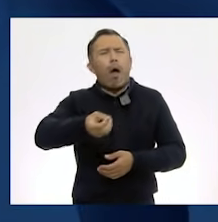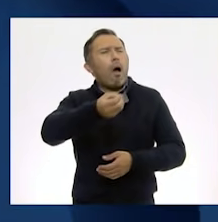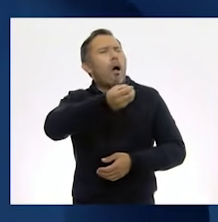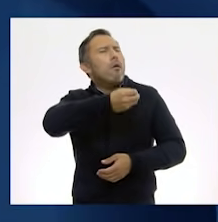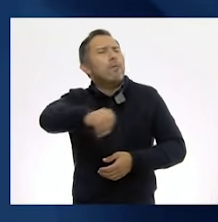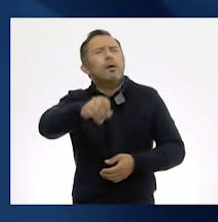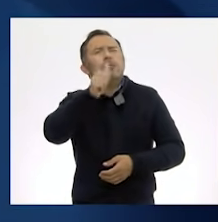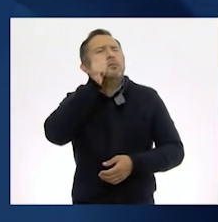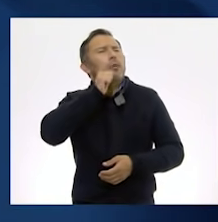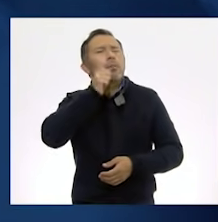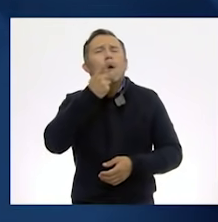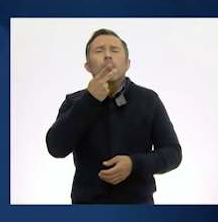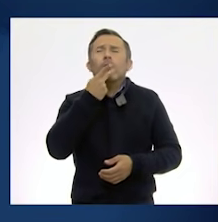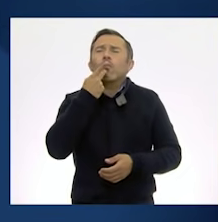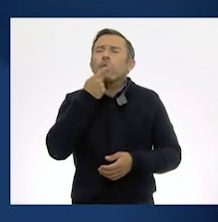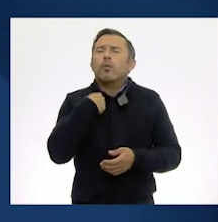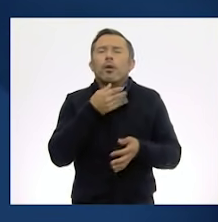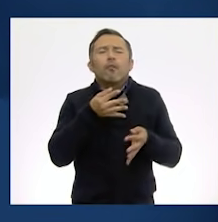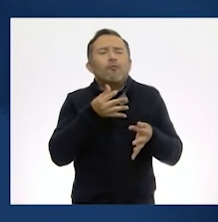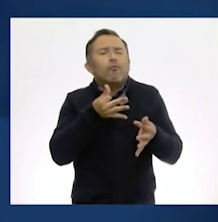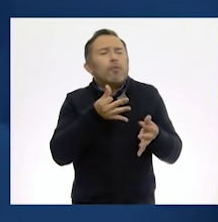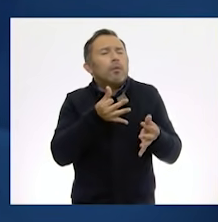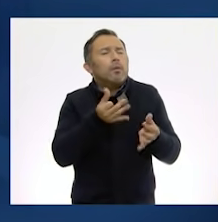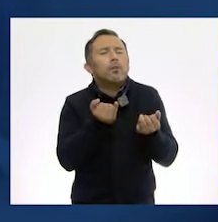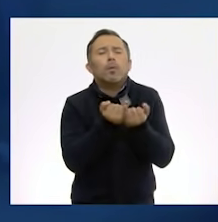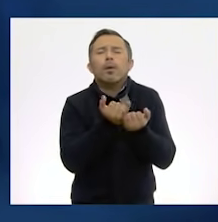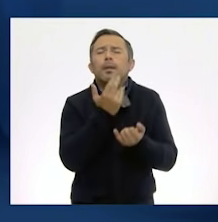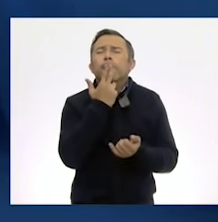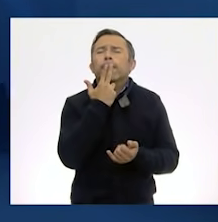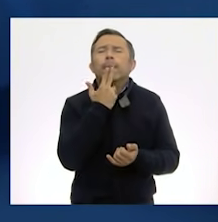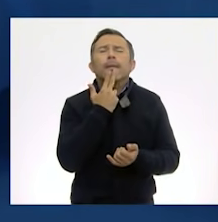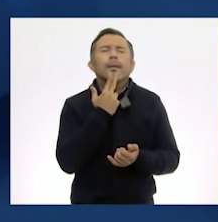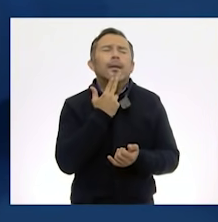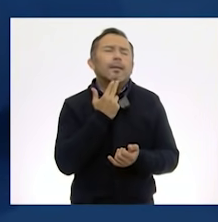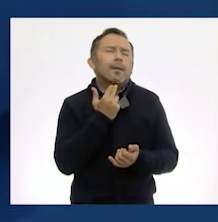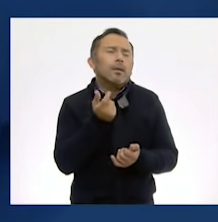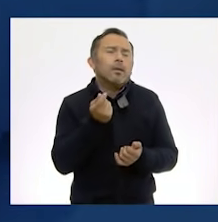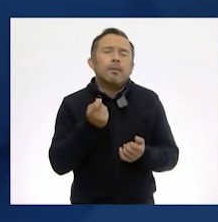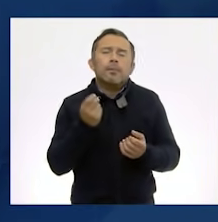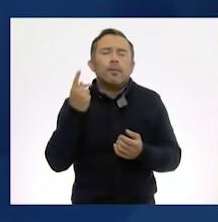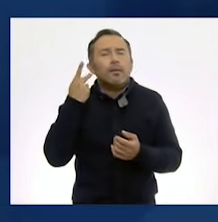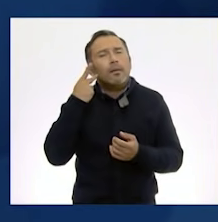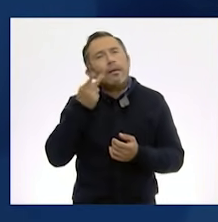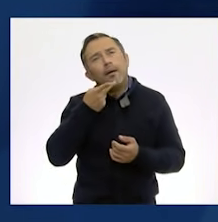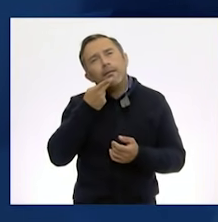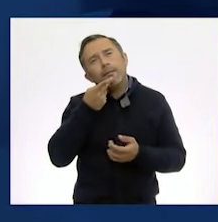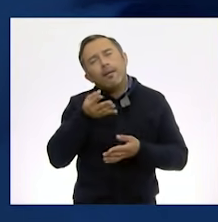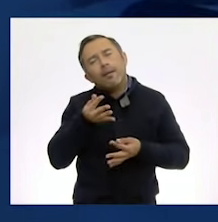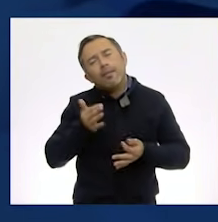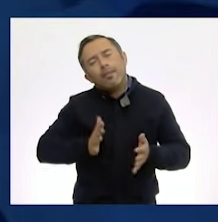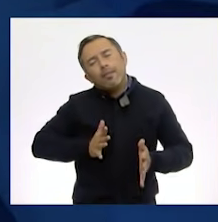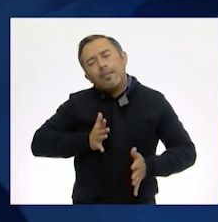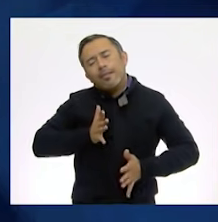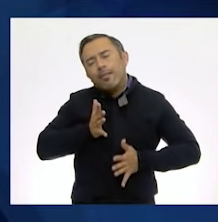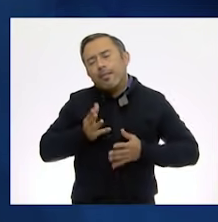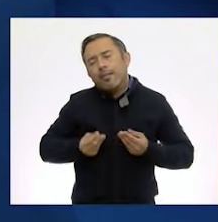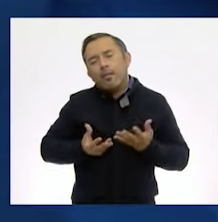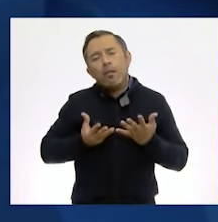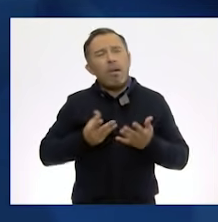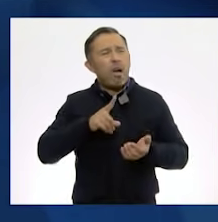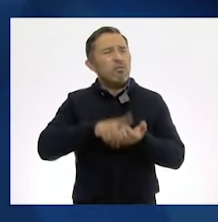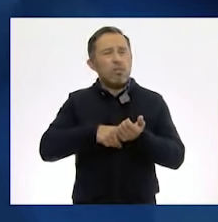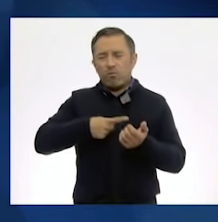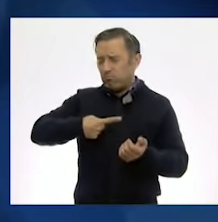nuestras voces, dulces como la miel, que alegran el alma y acrecentan la sabiduría. Nosotras lo sabemos